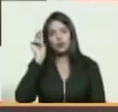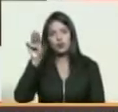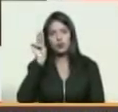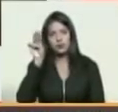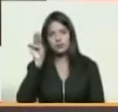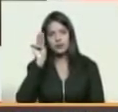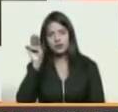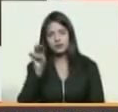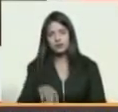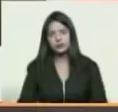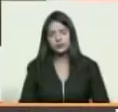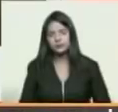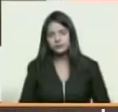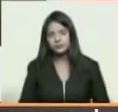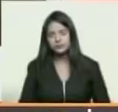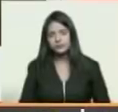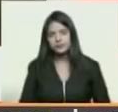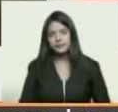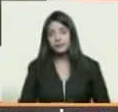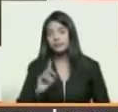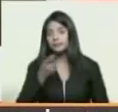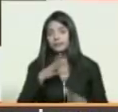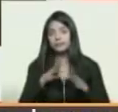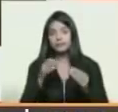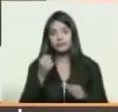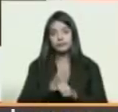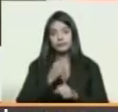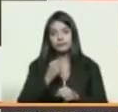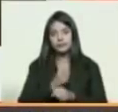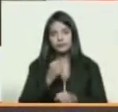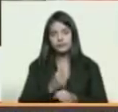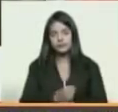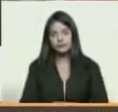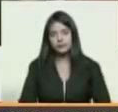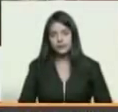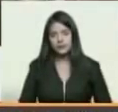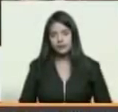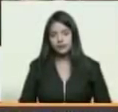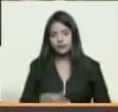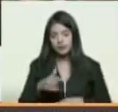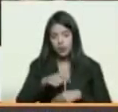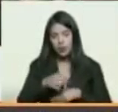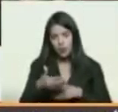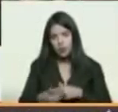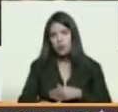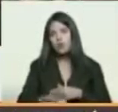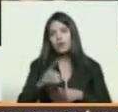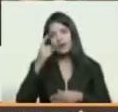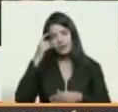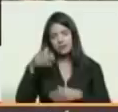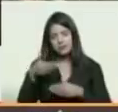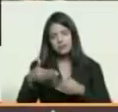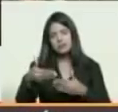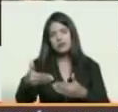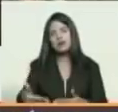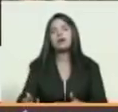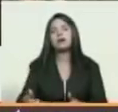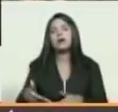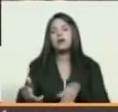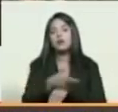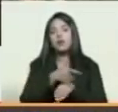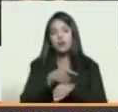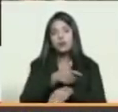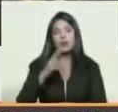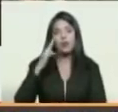las maestras y a todos los trabajadores y trabajadoras. En las próximas horas y días, el gobierno bolivariano